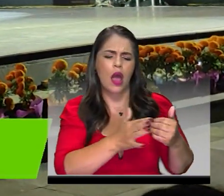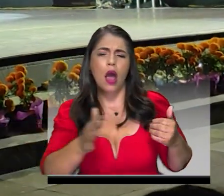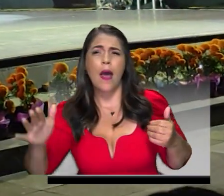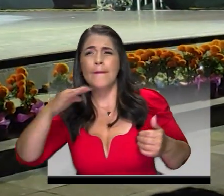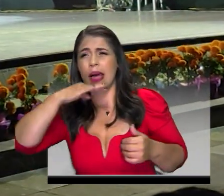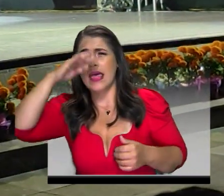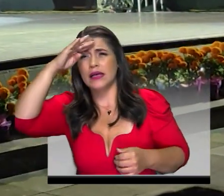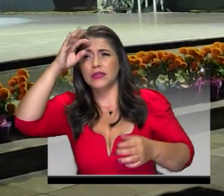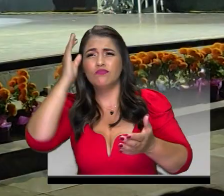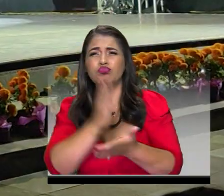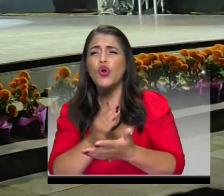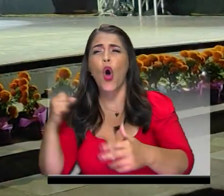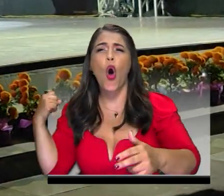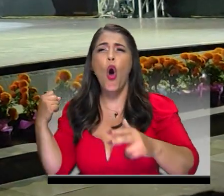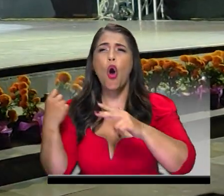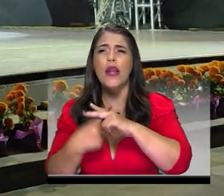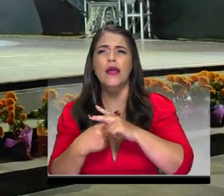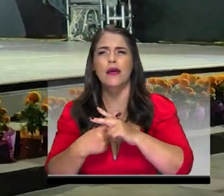medellín